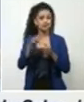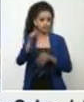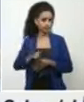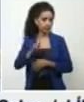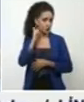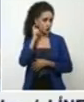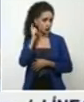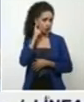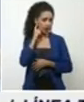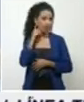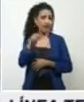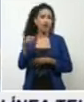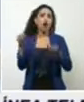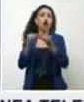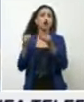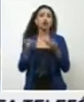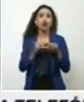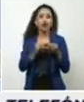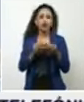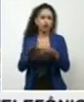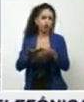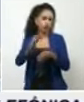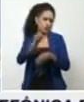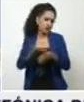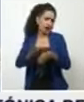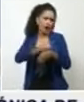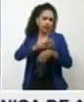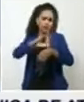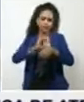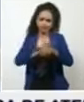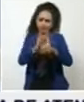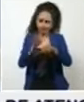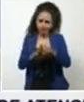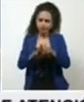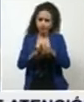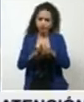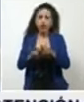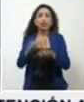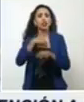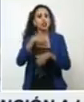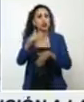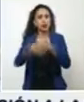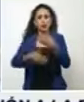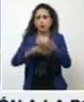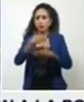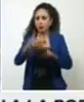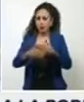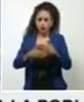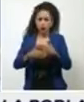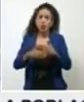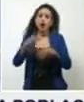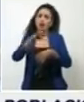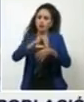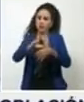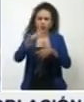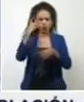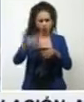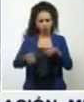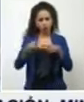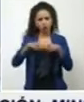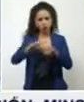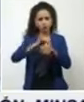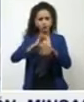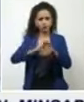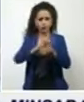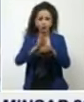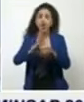contacto de un caso confirmado con antecedentes de una insuficiencia venosa periférica, que después de una